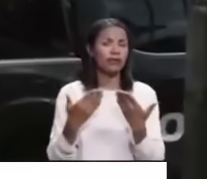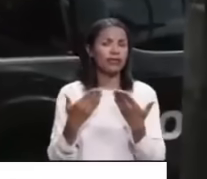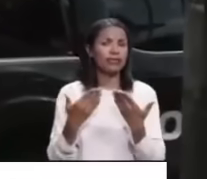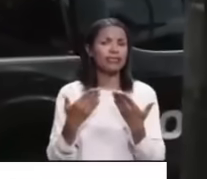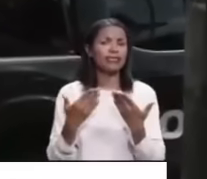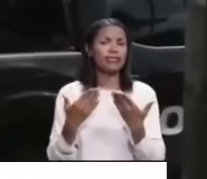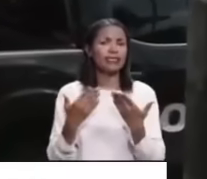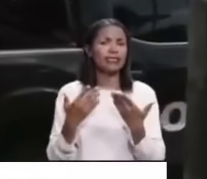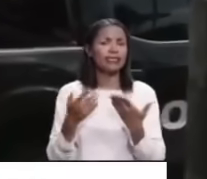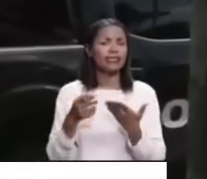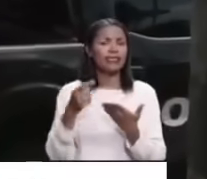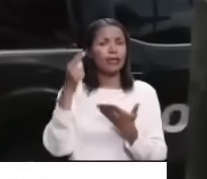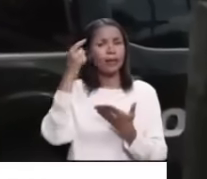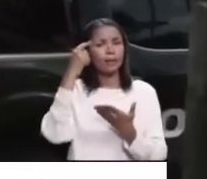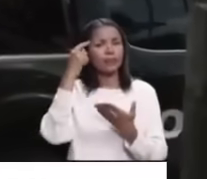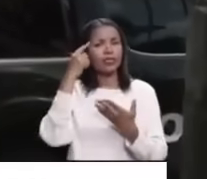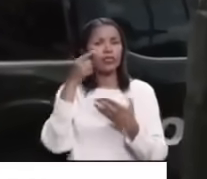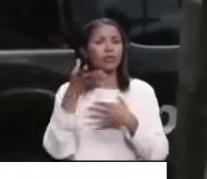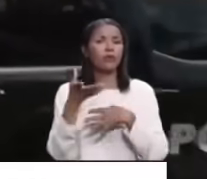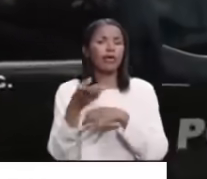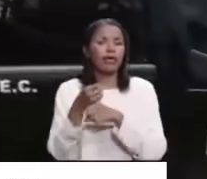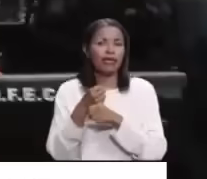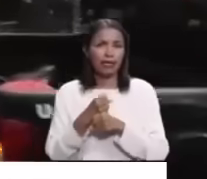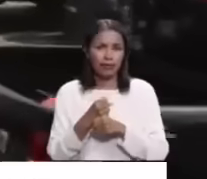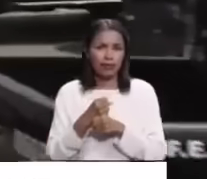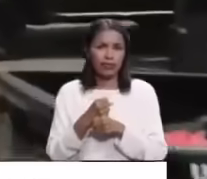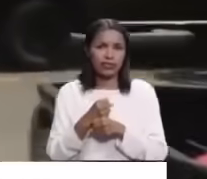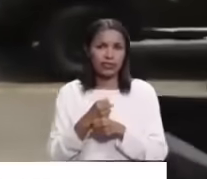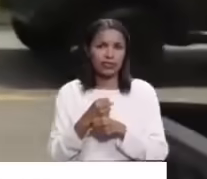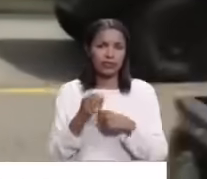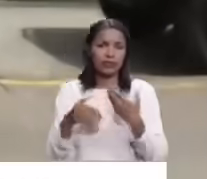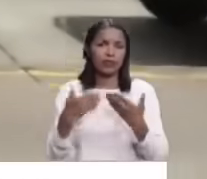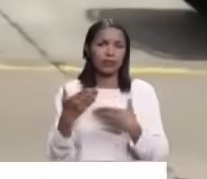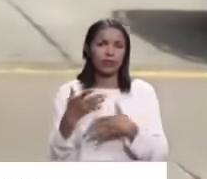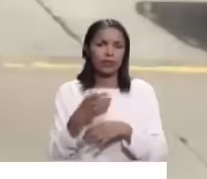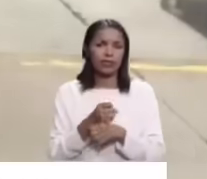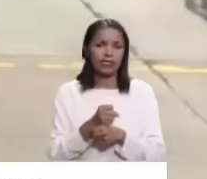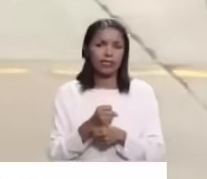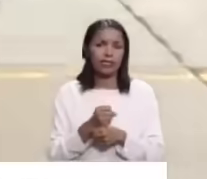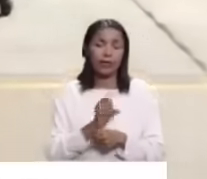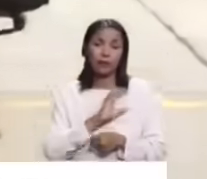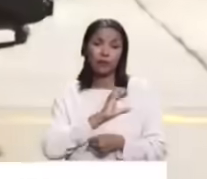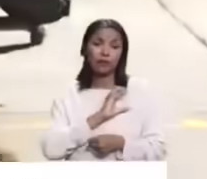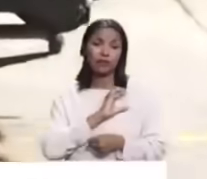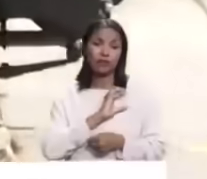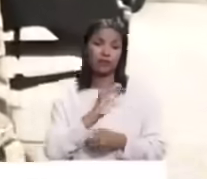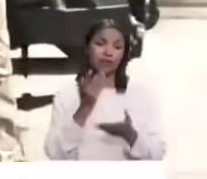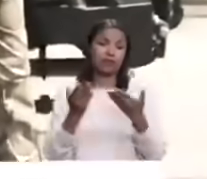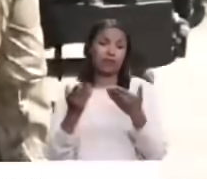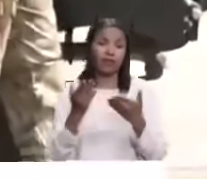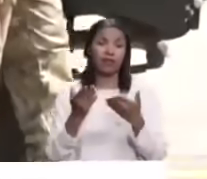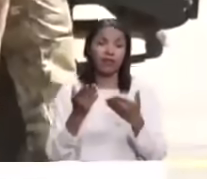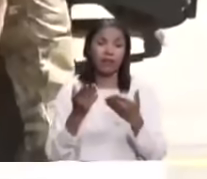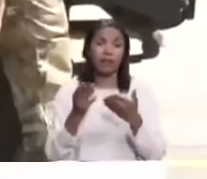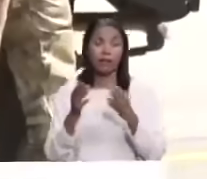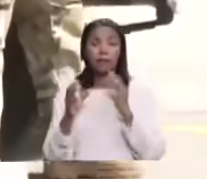en la coordinación para las acciones que se vayan a estar tomando y de